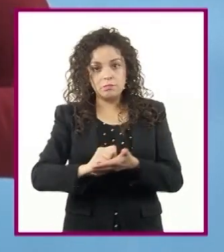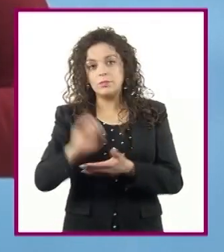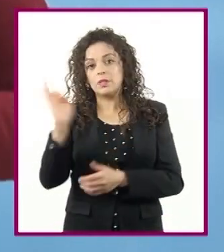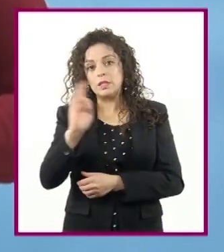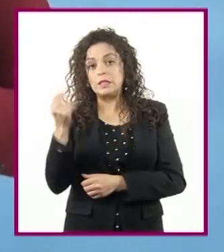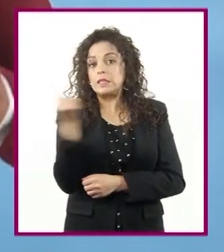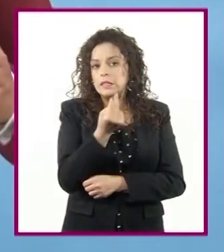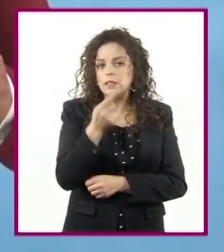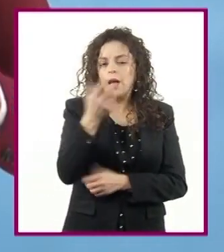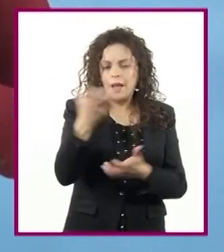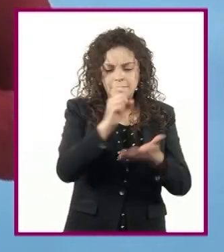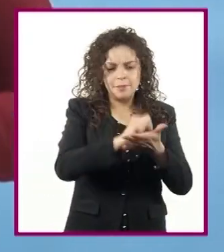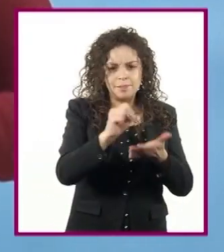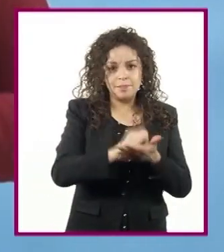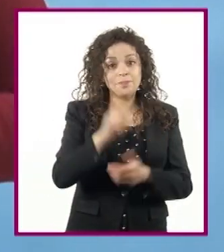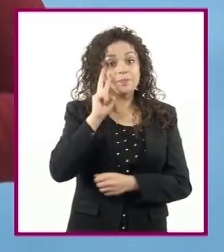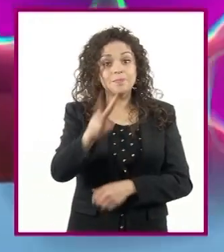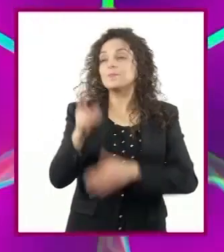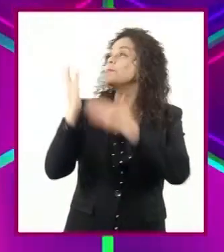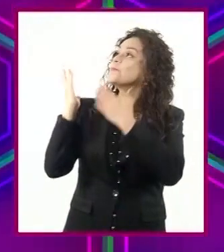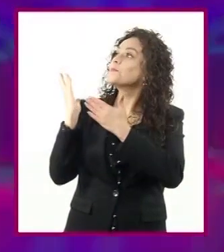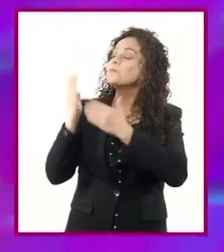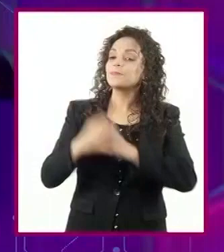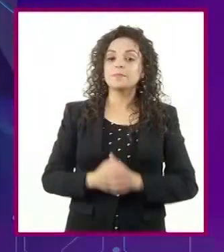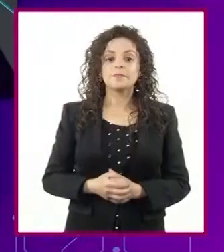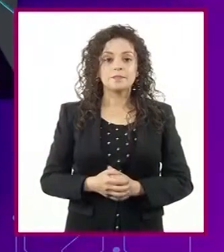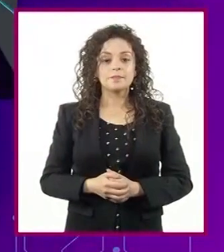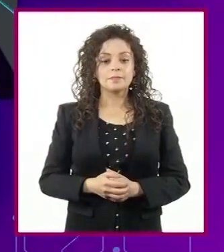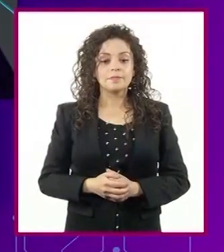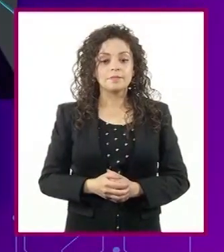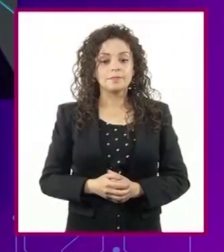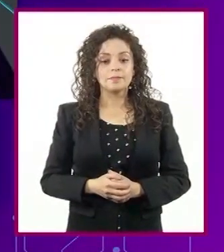consideren necesario. Corre video.